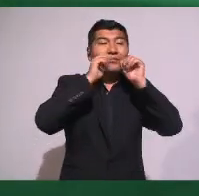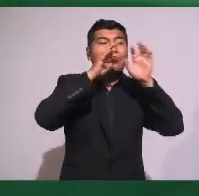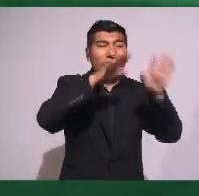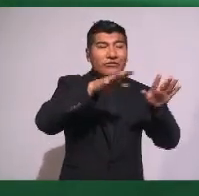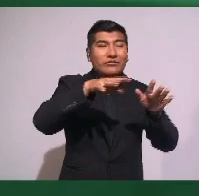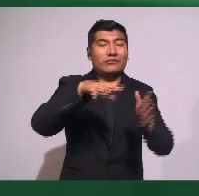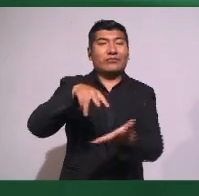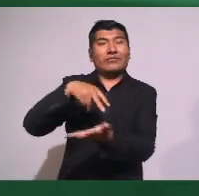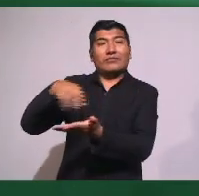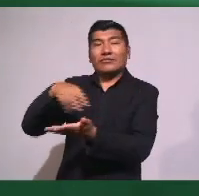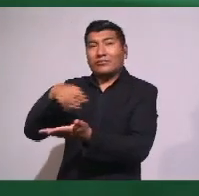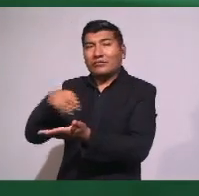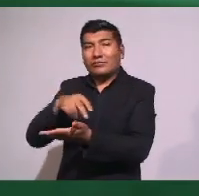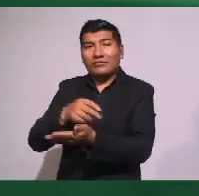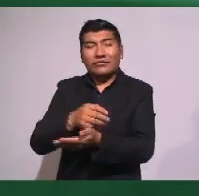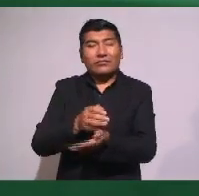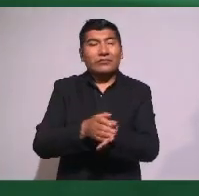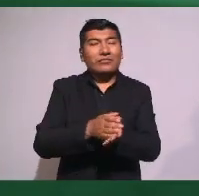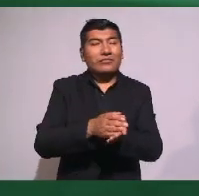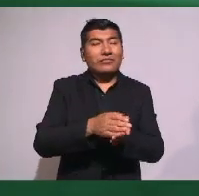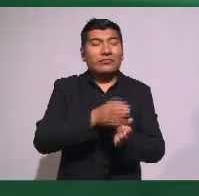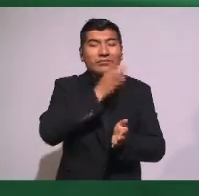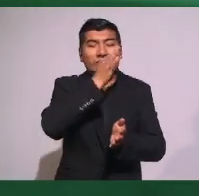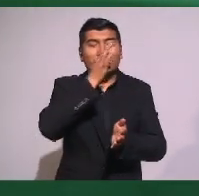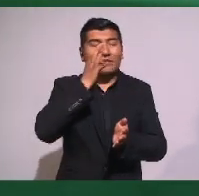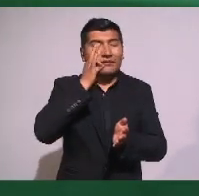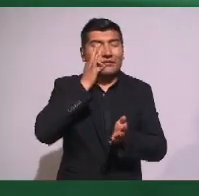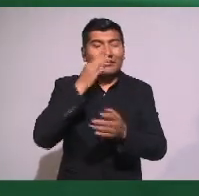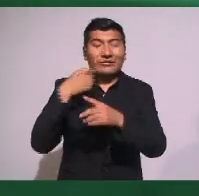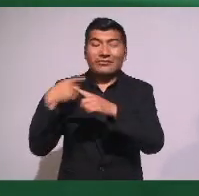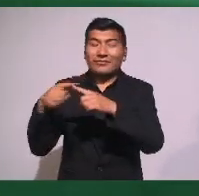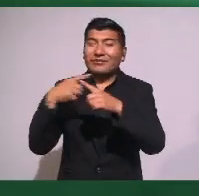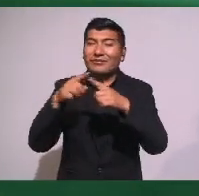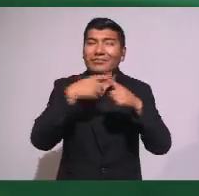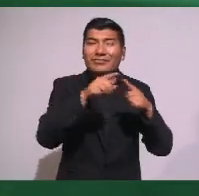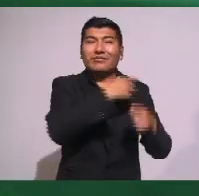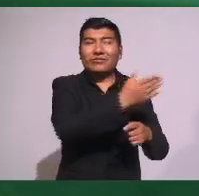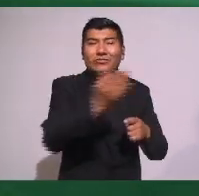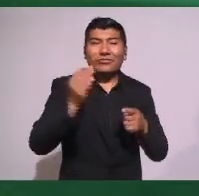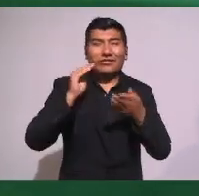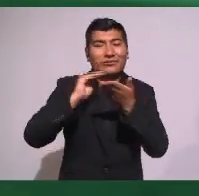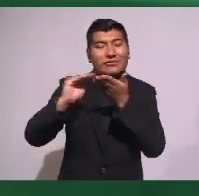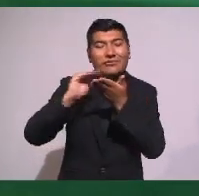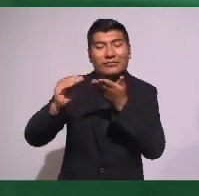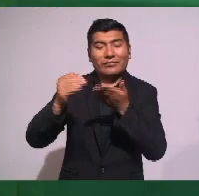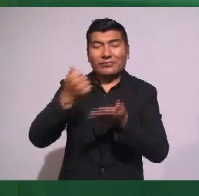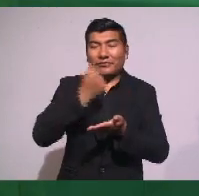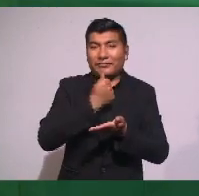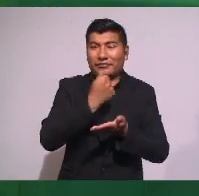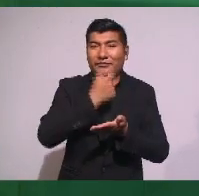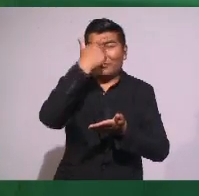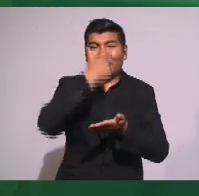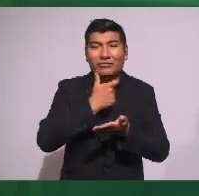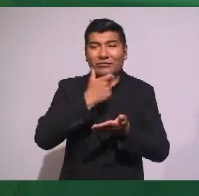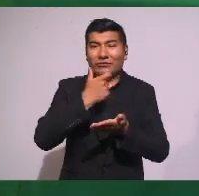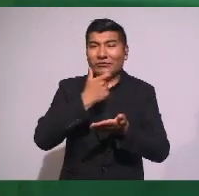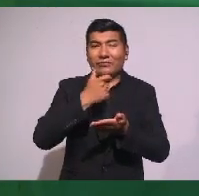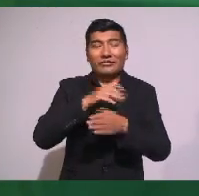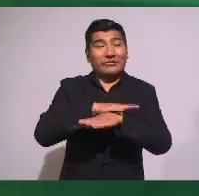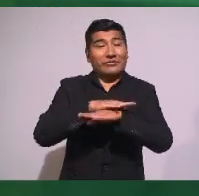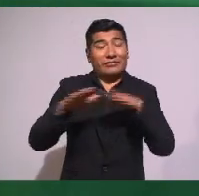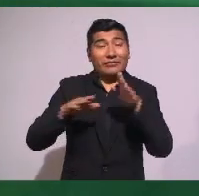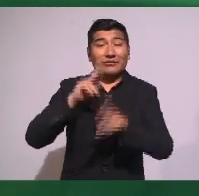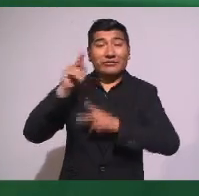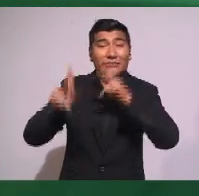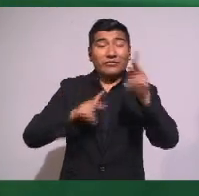bendiciones, rogativas, ayunos, todo tipo de actos de piedad, que si no nos hacen personas